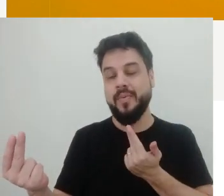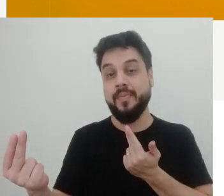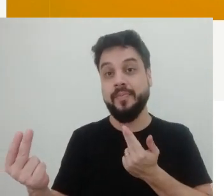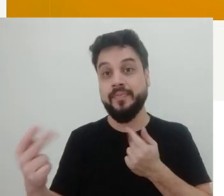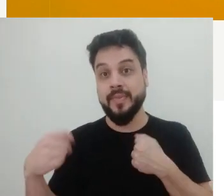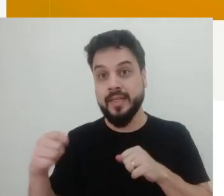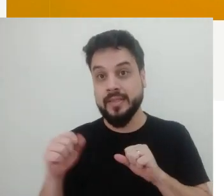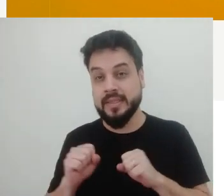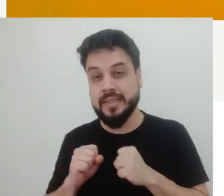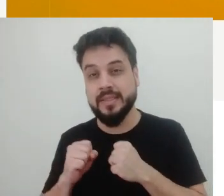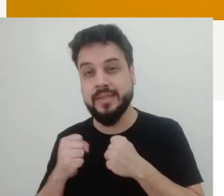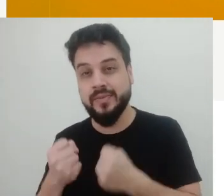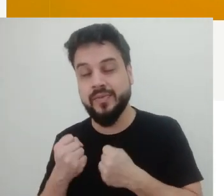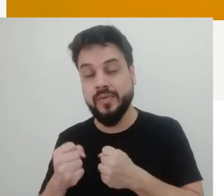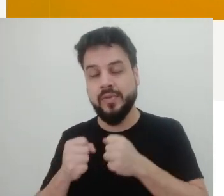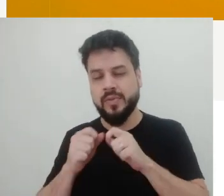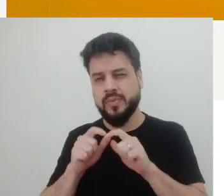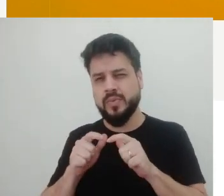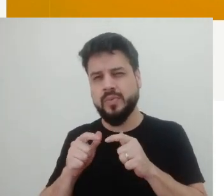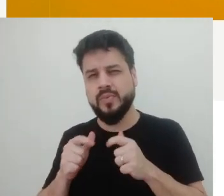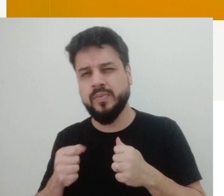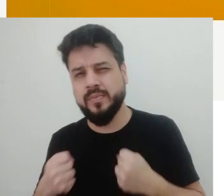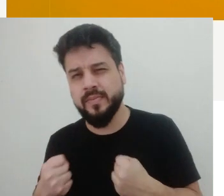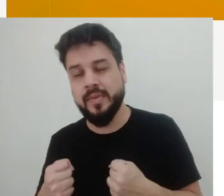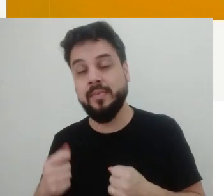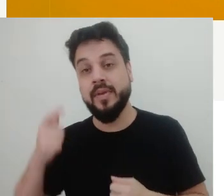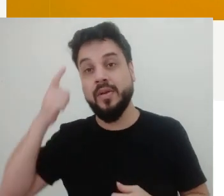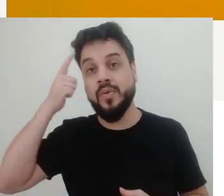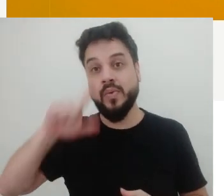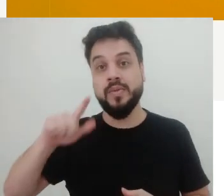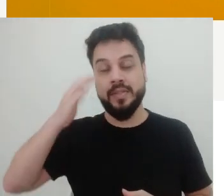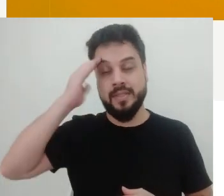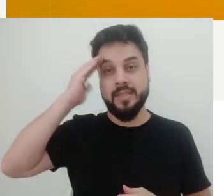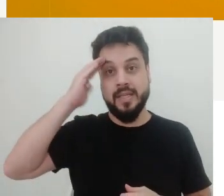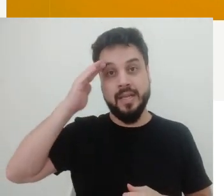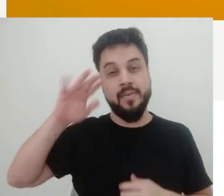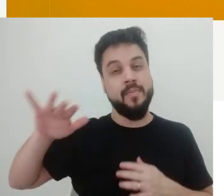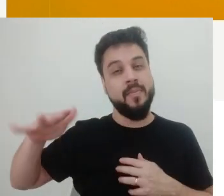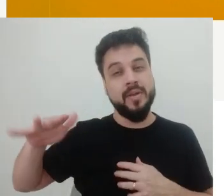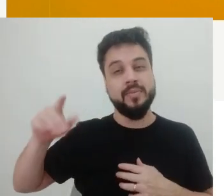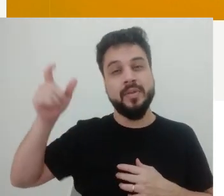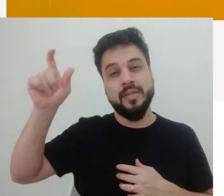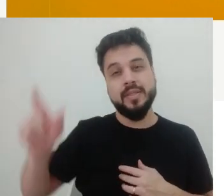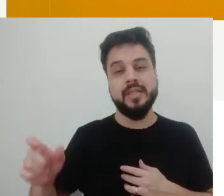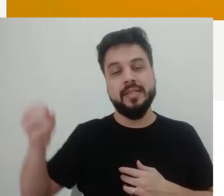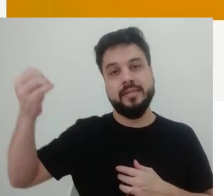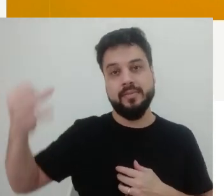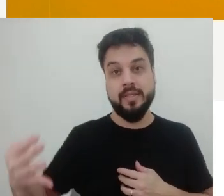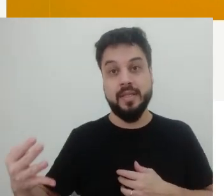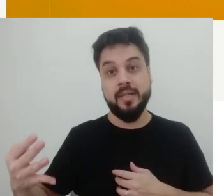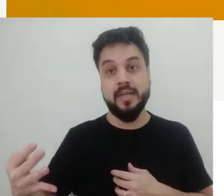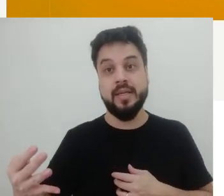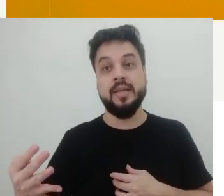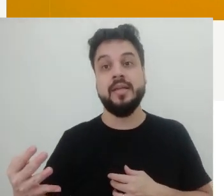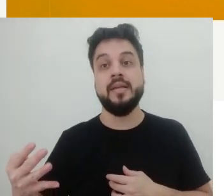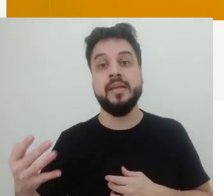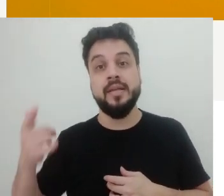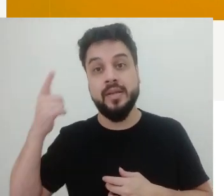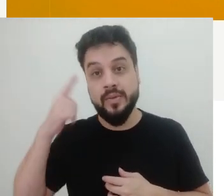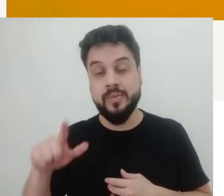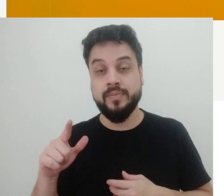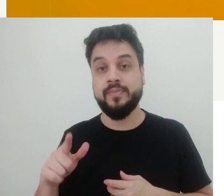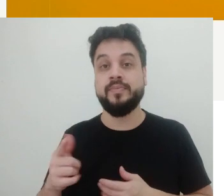otras personas sobre lo que están diciendo. Eso ha sido, creo, el principal aporte que hizo para mí